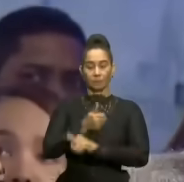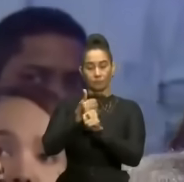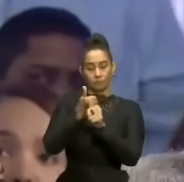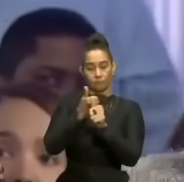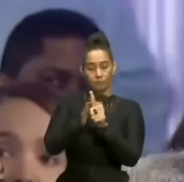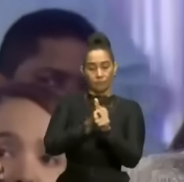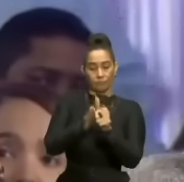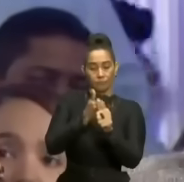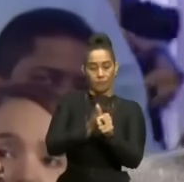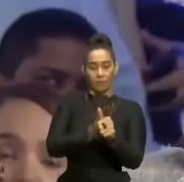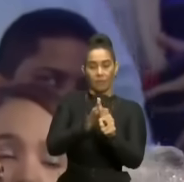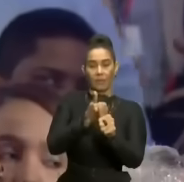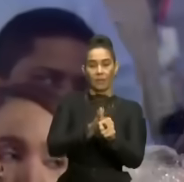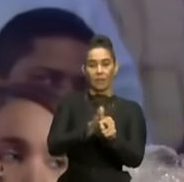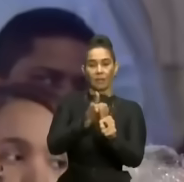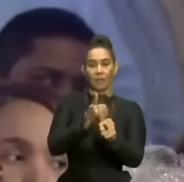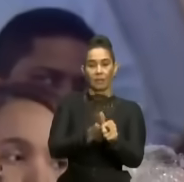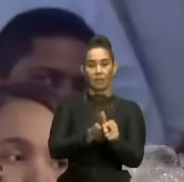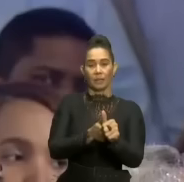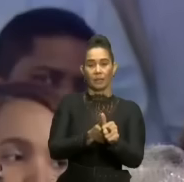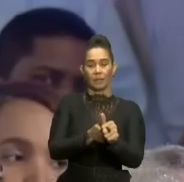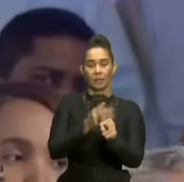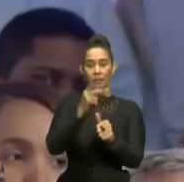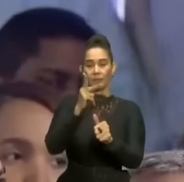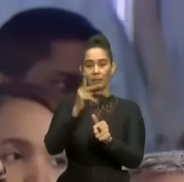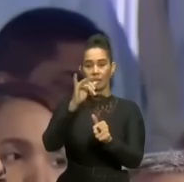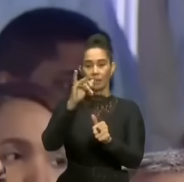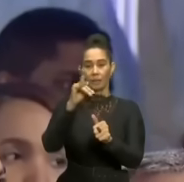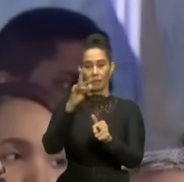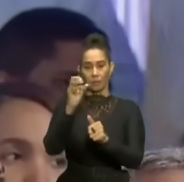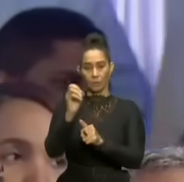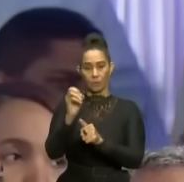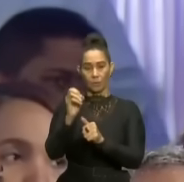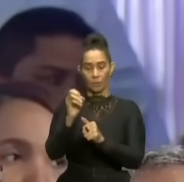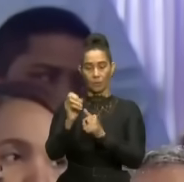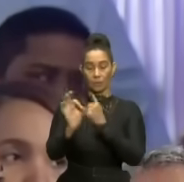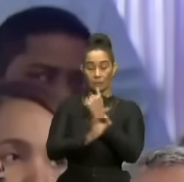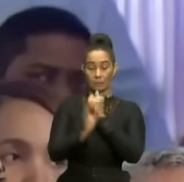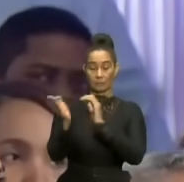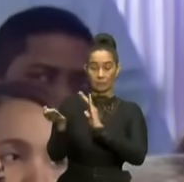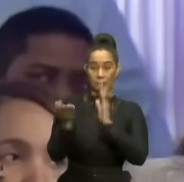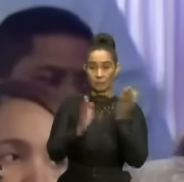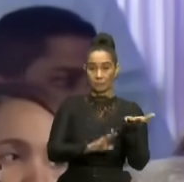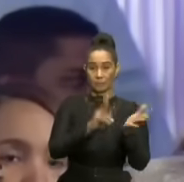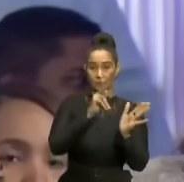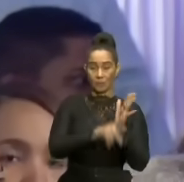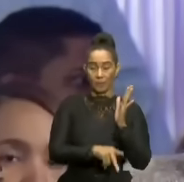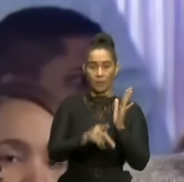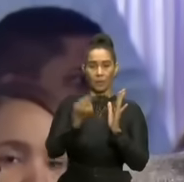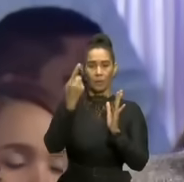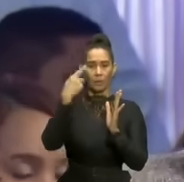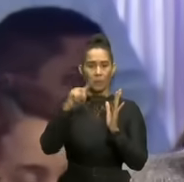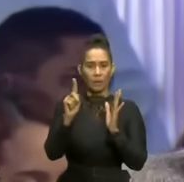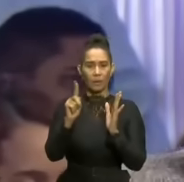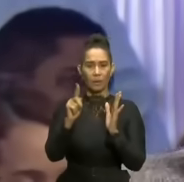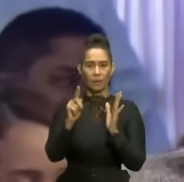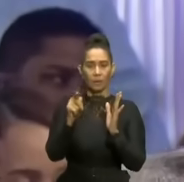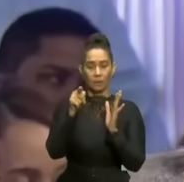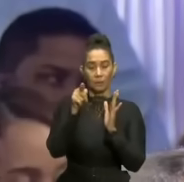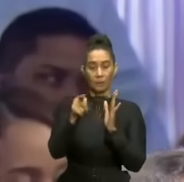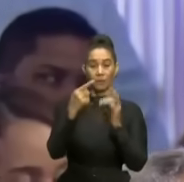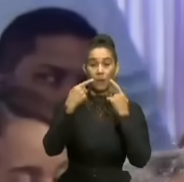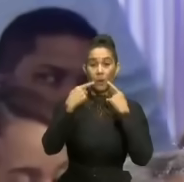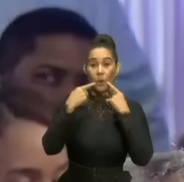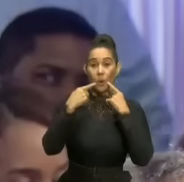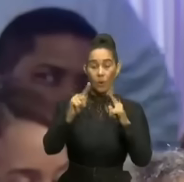detrás de Kiko La Quema. Sin embargo, señor presidente, esa orden